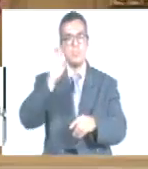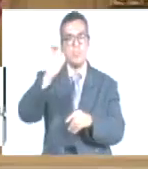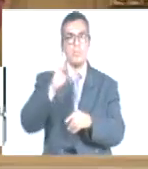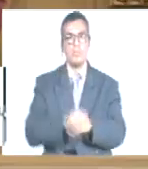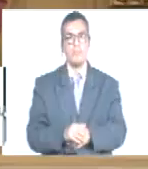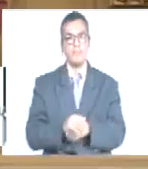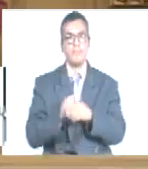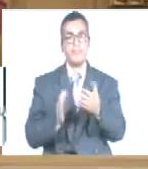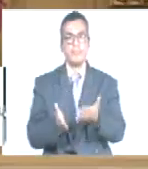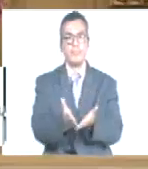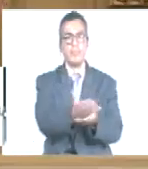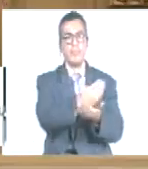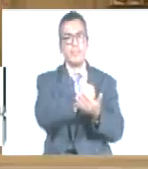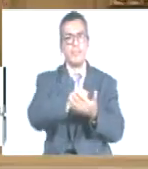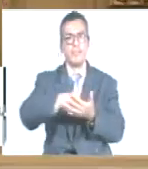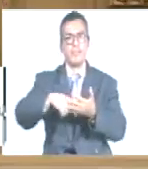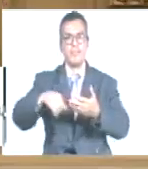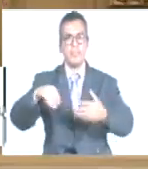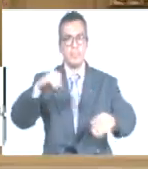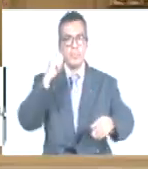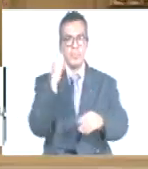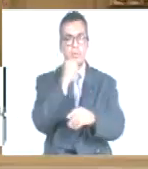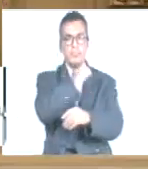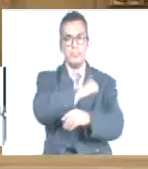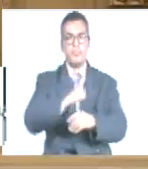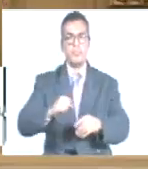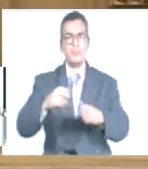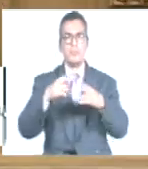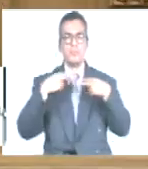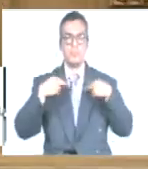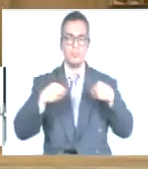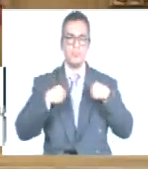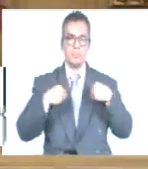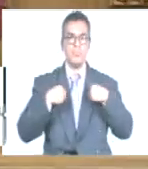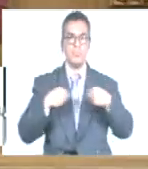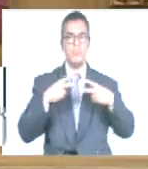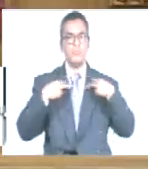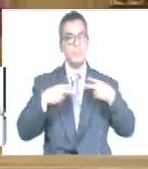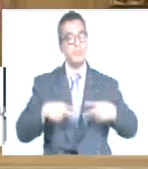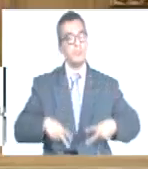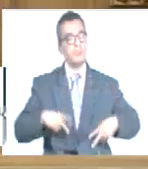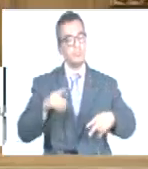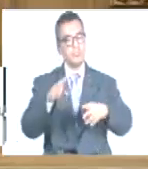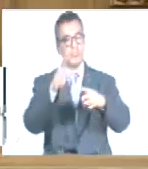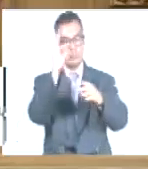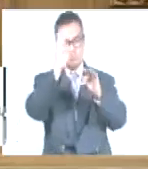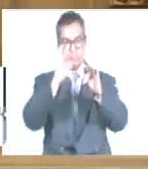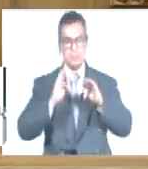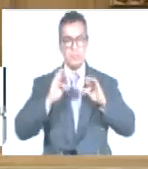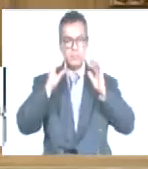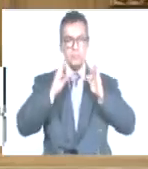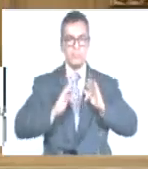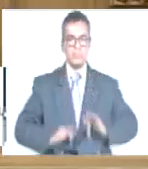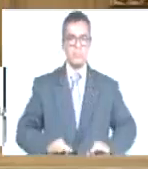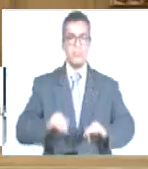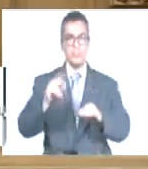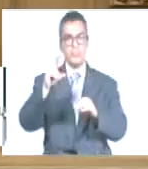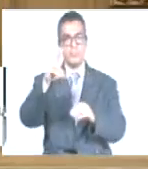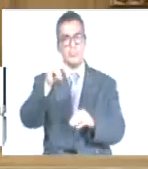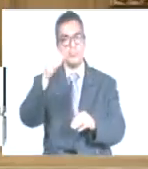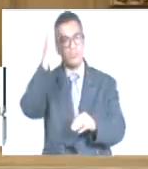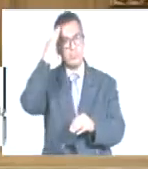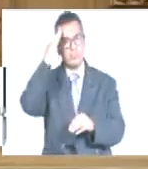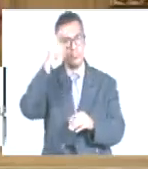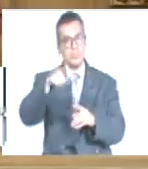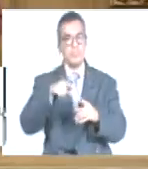sino arrebatarle de manera cruel su vida, su existencia física. Lo que ellos no sabían es